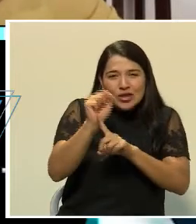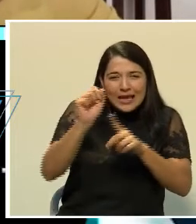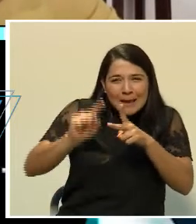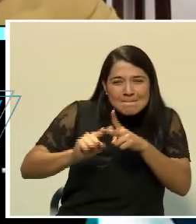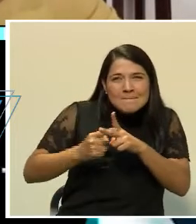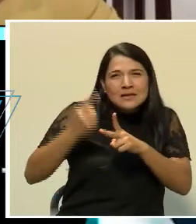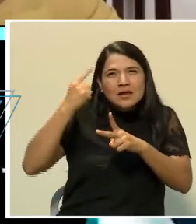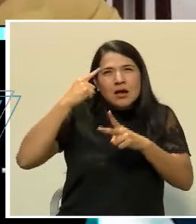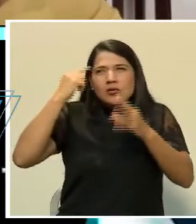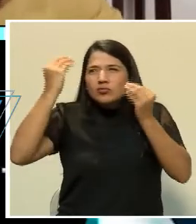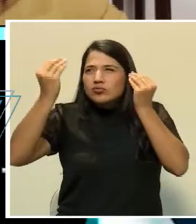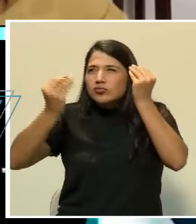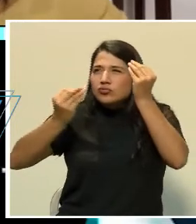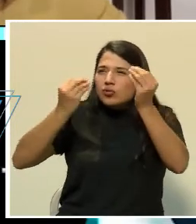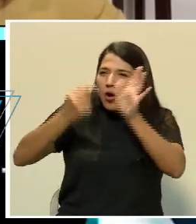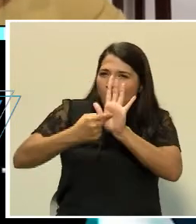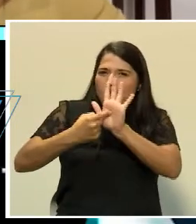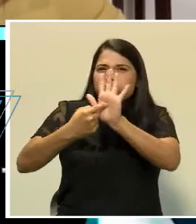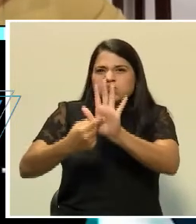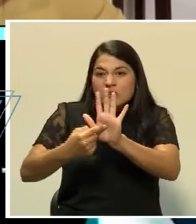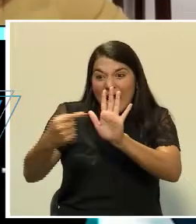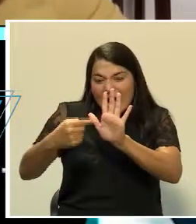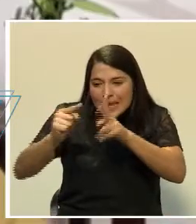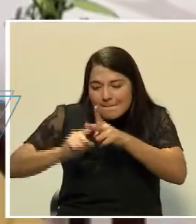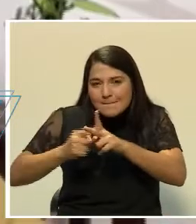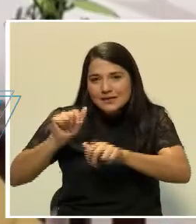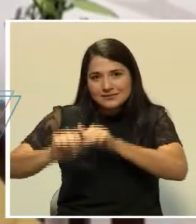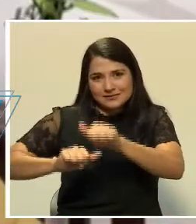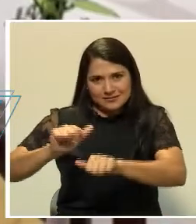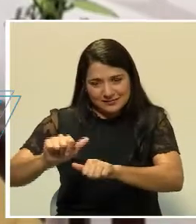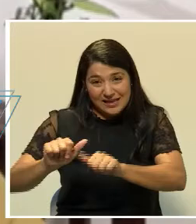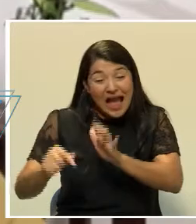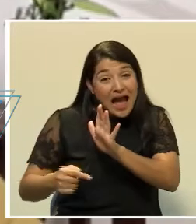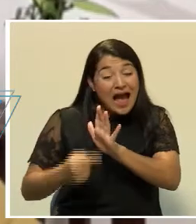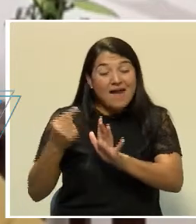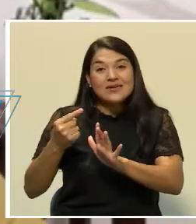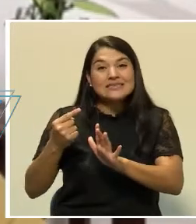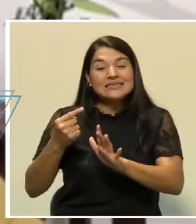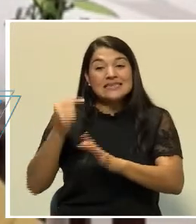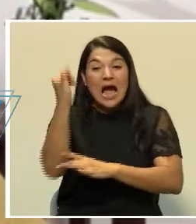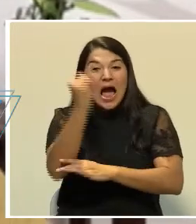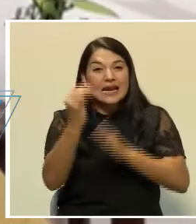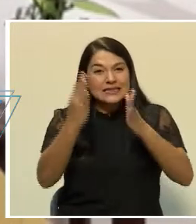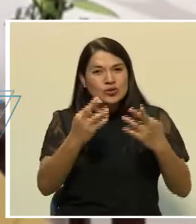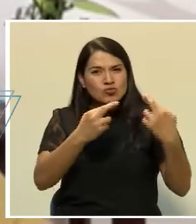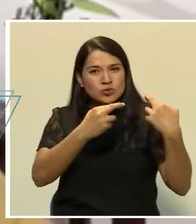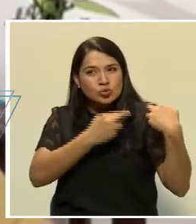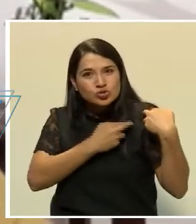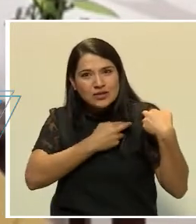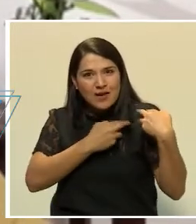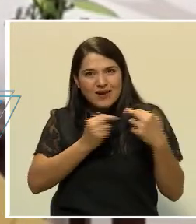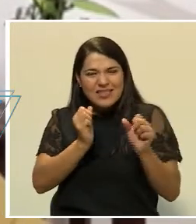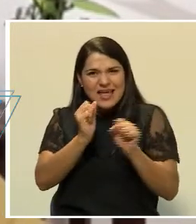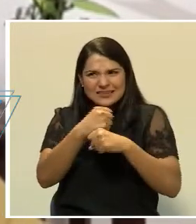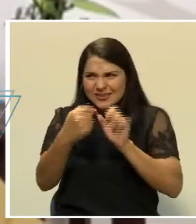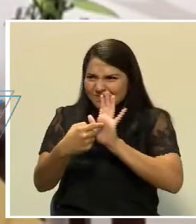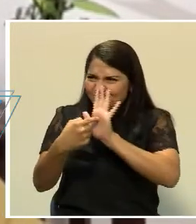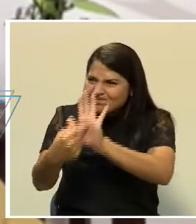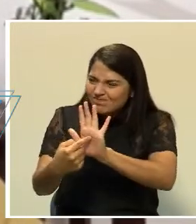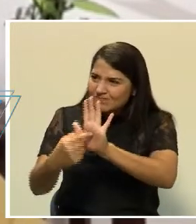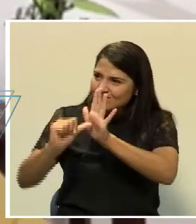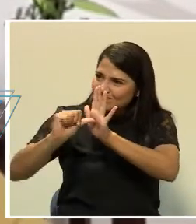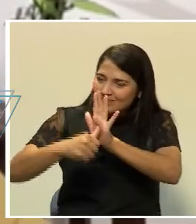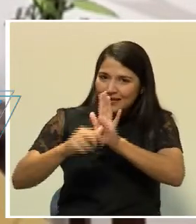virus que los artistas ponen sobre la mesa la discusión de temas sensibles. Ahorita la pandemia, pero la